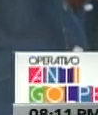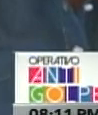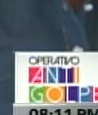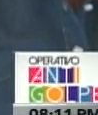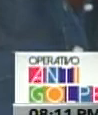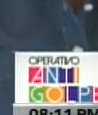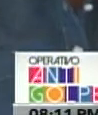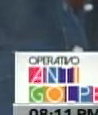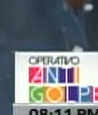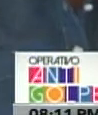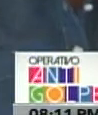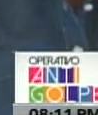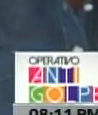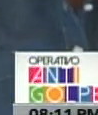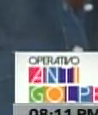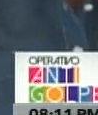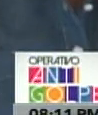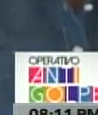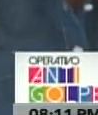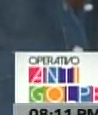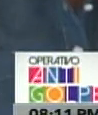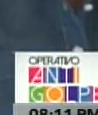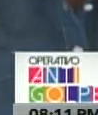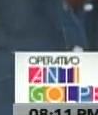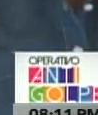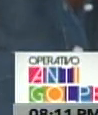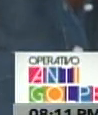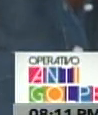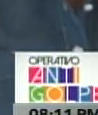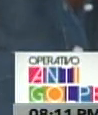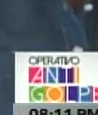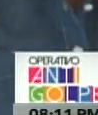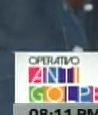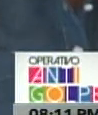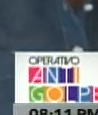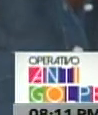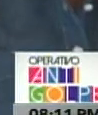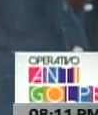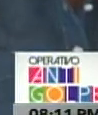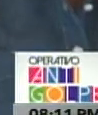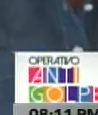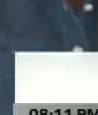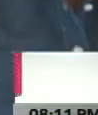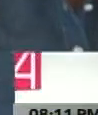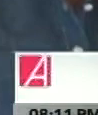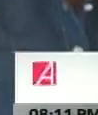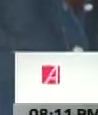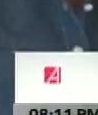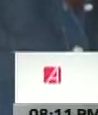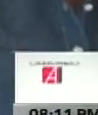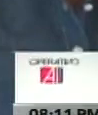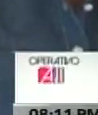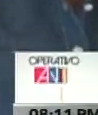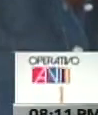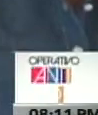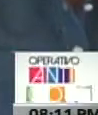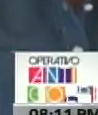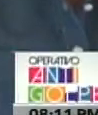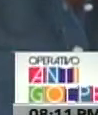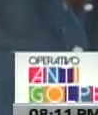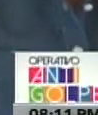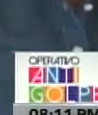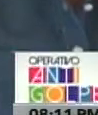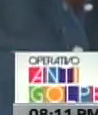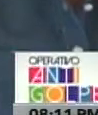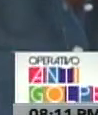esta convocatoria que han hecho personeros de la derecha, de la oposición, tanto a nivel nacional como aquí a